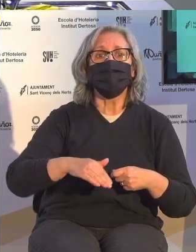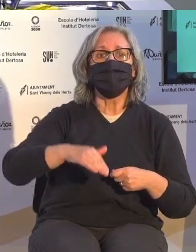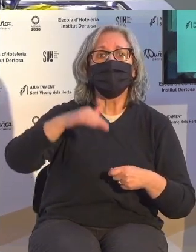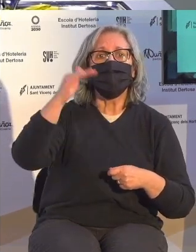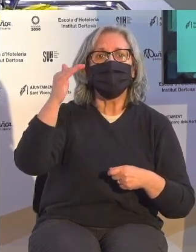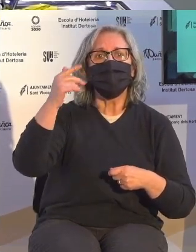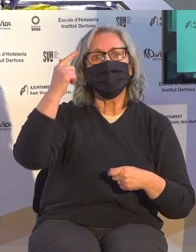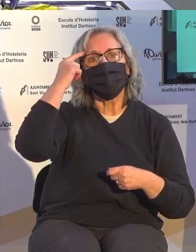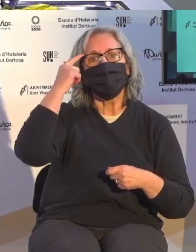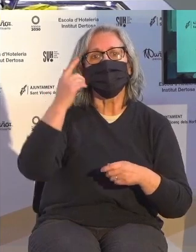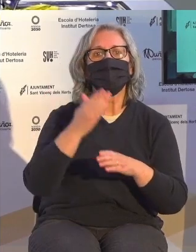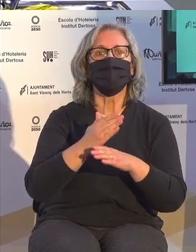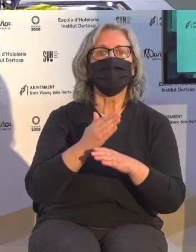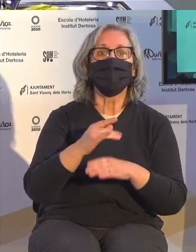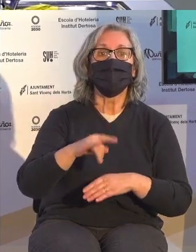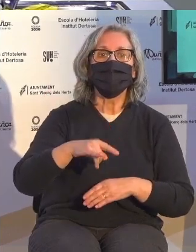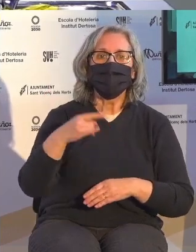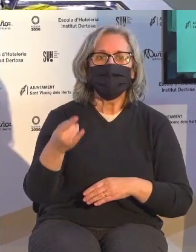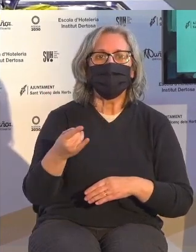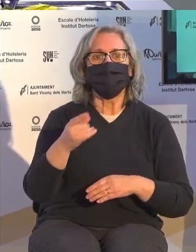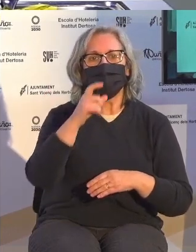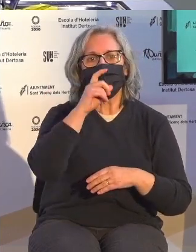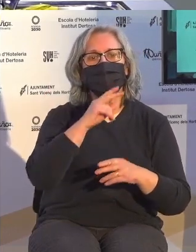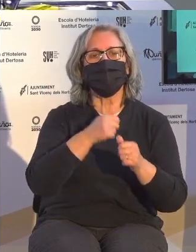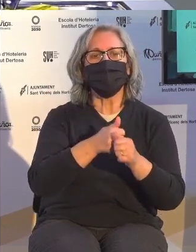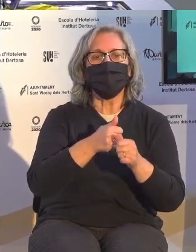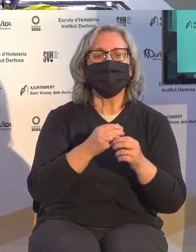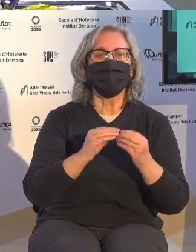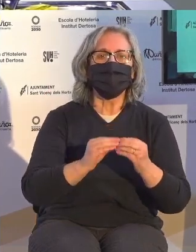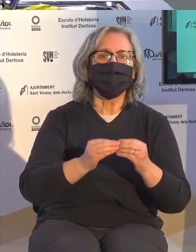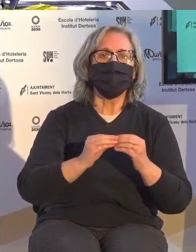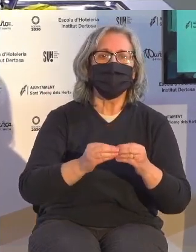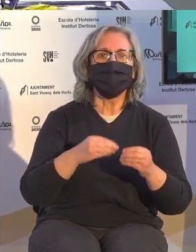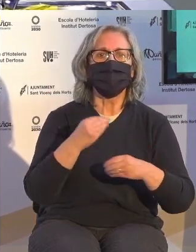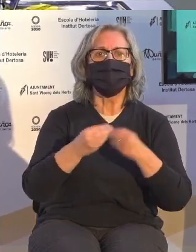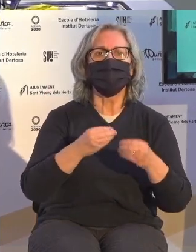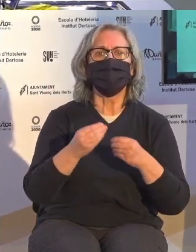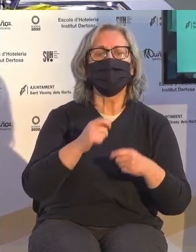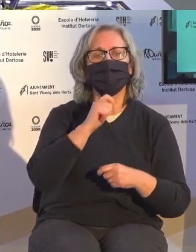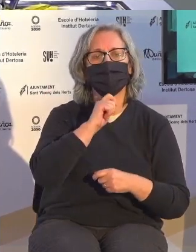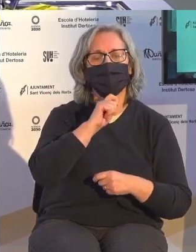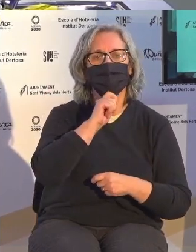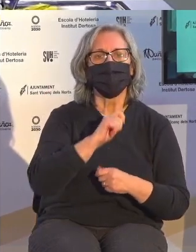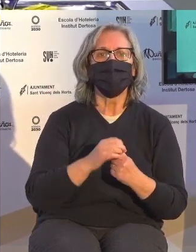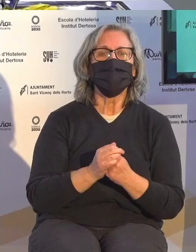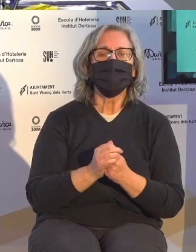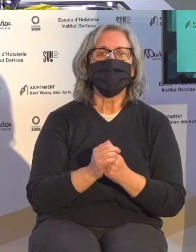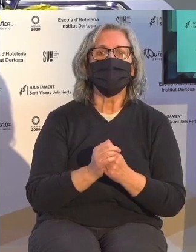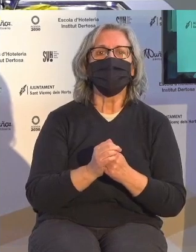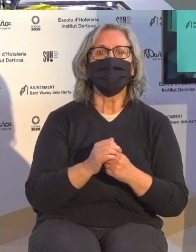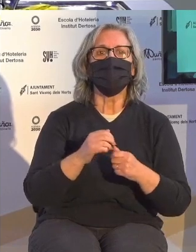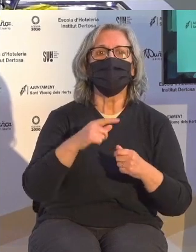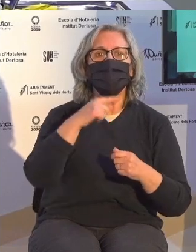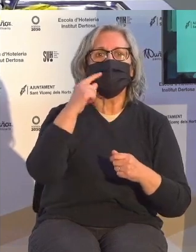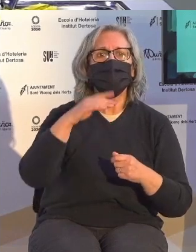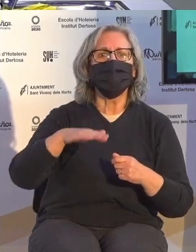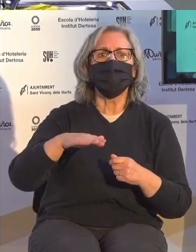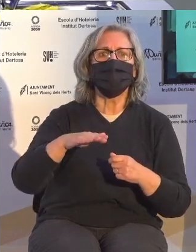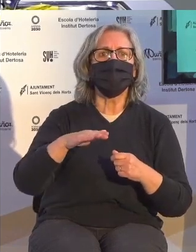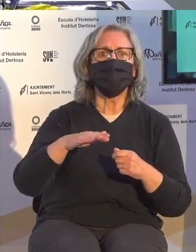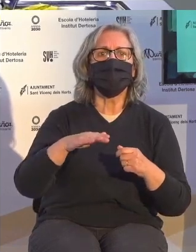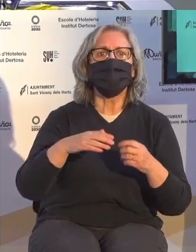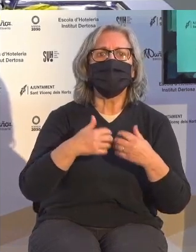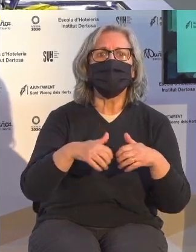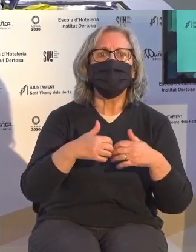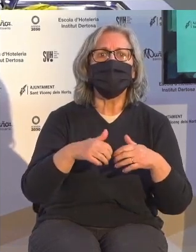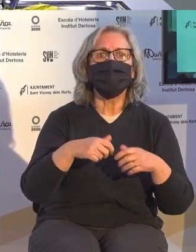que pasaba con mi papá haciendo relato y para un niño comer relató directamente de la máquina de relato es